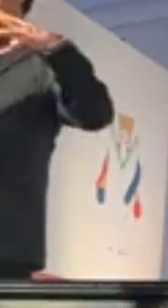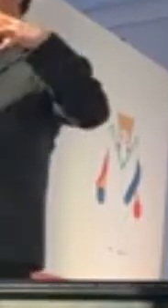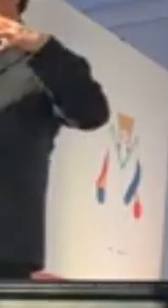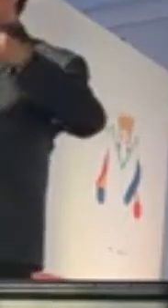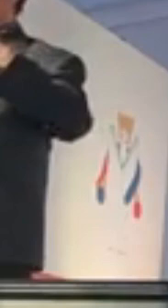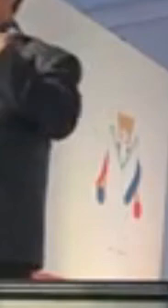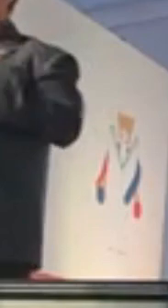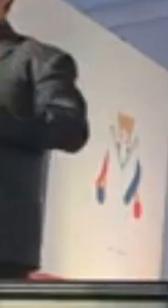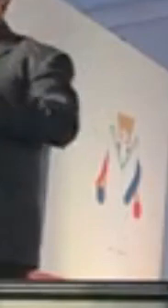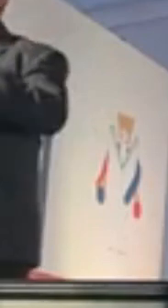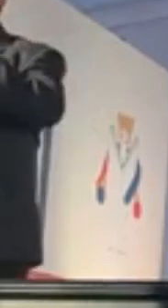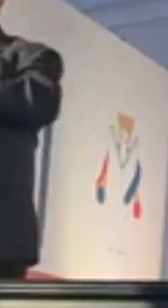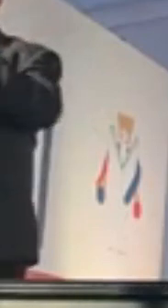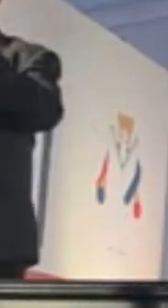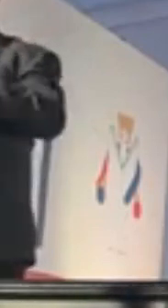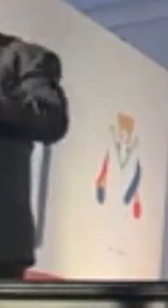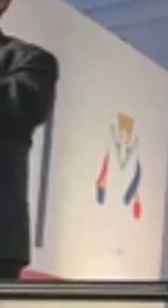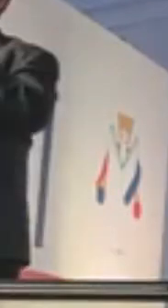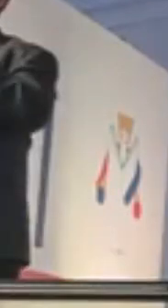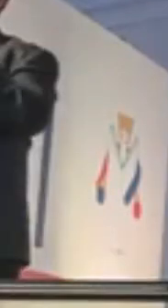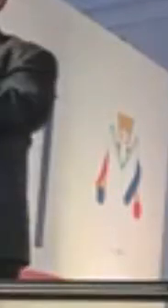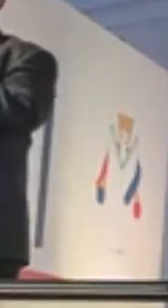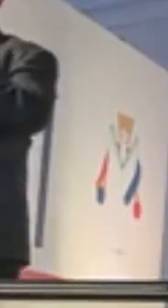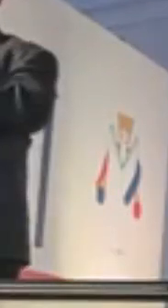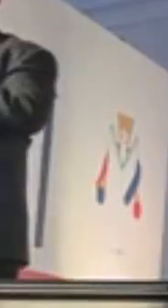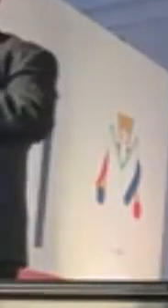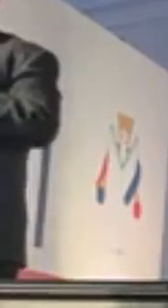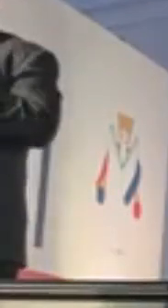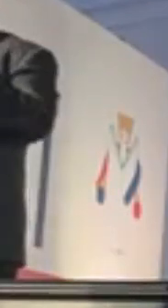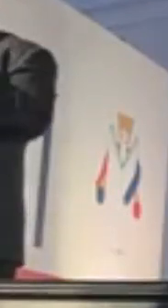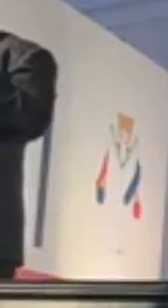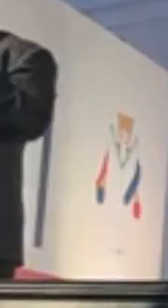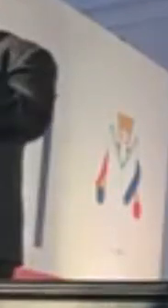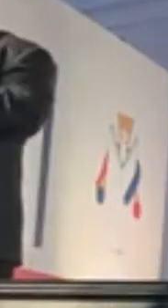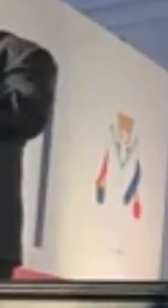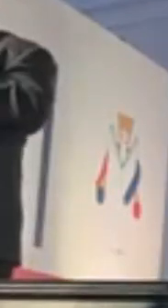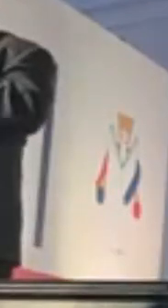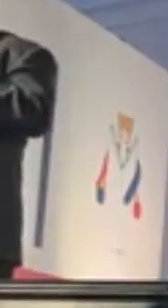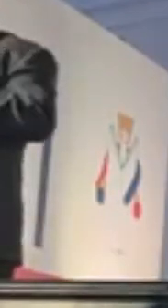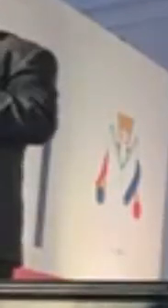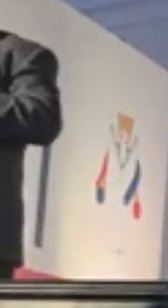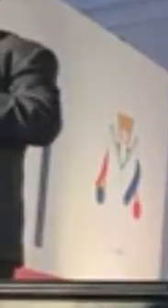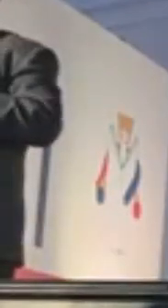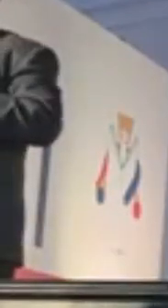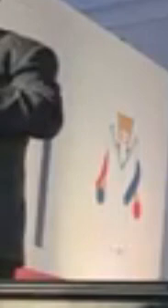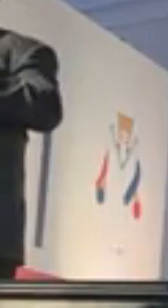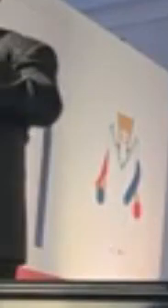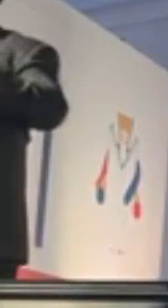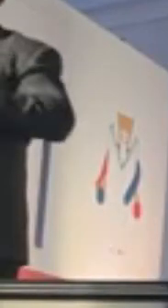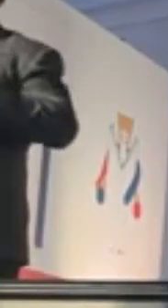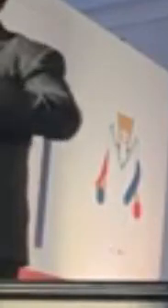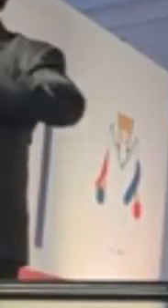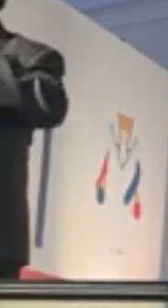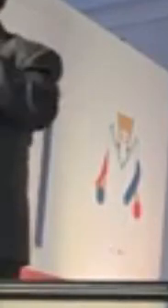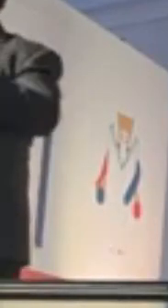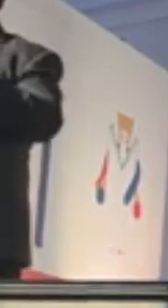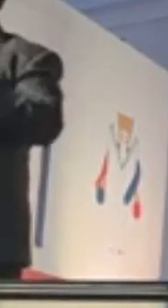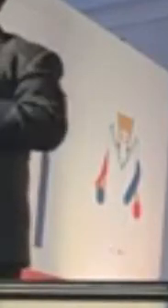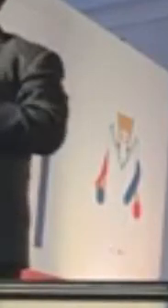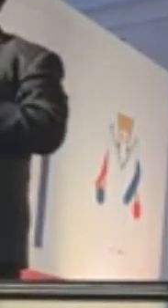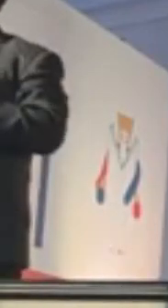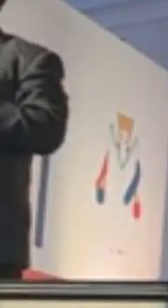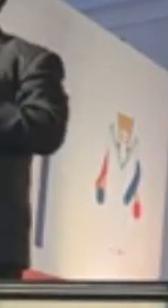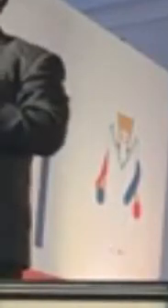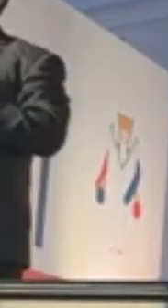la pregunta concreta es... Una de las que dije es que soy muy ambicioso y que estoy convencido que desde México podemos abrir